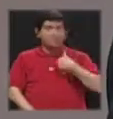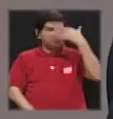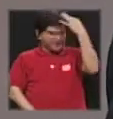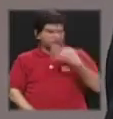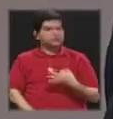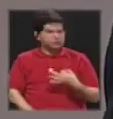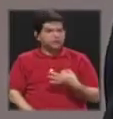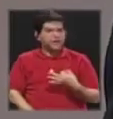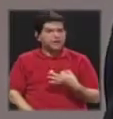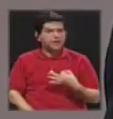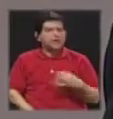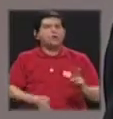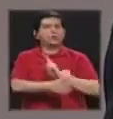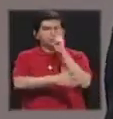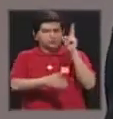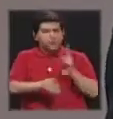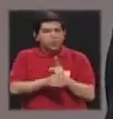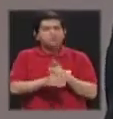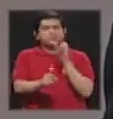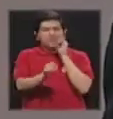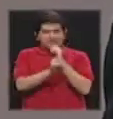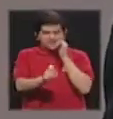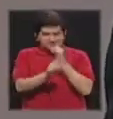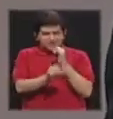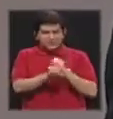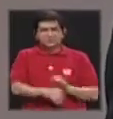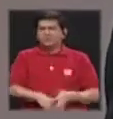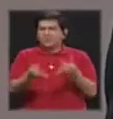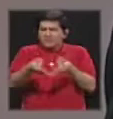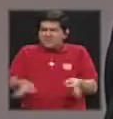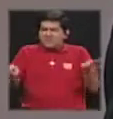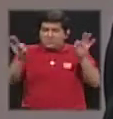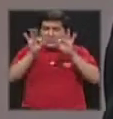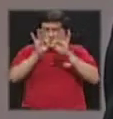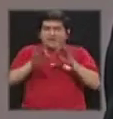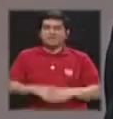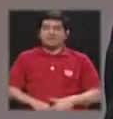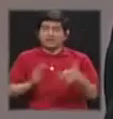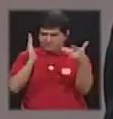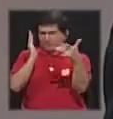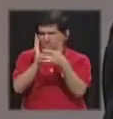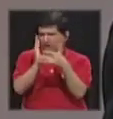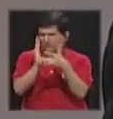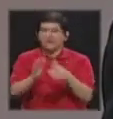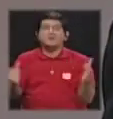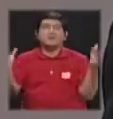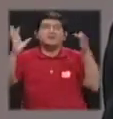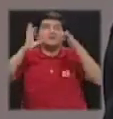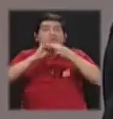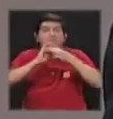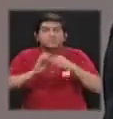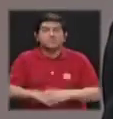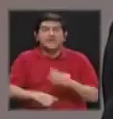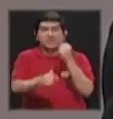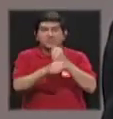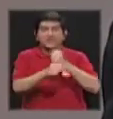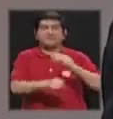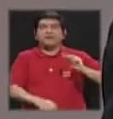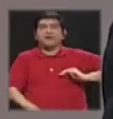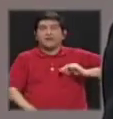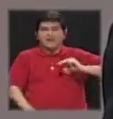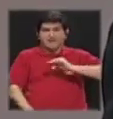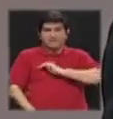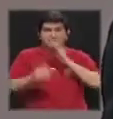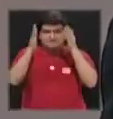parece que se está utilizando una institución de prestigio como es el Instituto Tecnológico, a propósito, donde trabaja